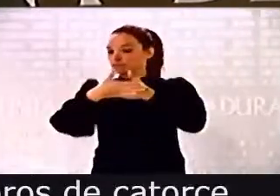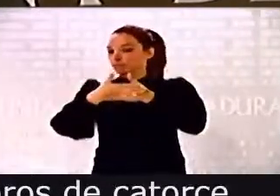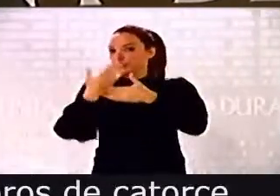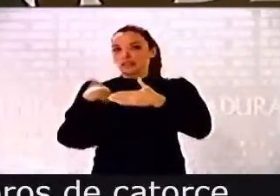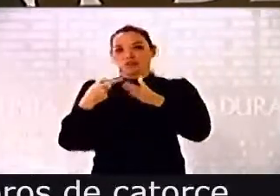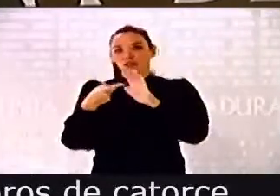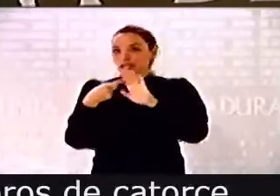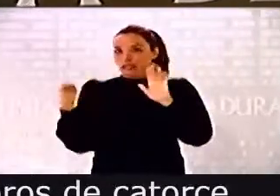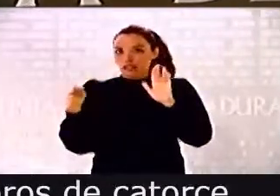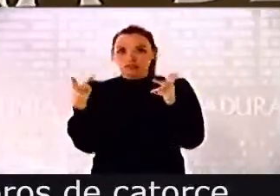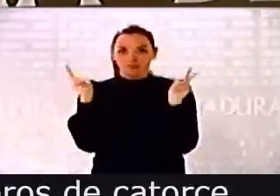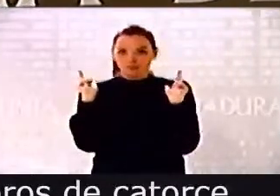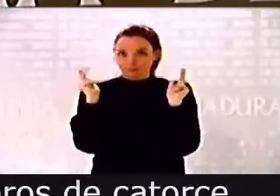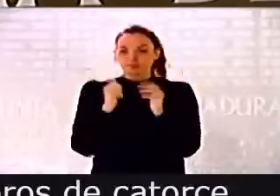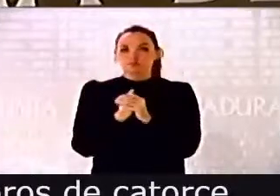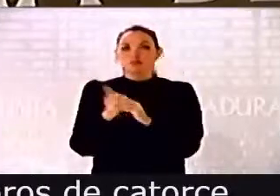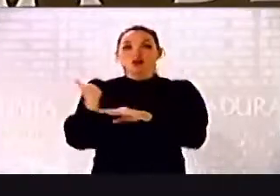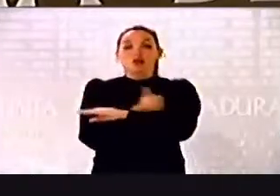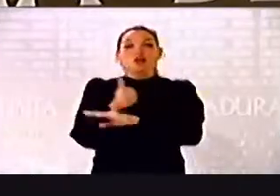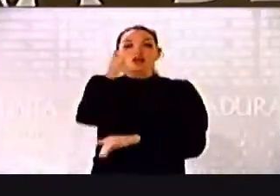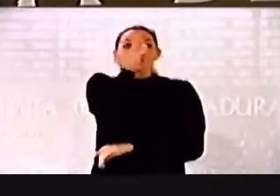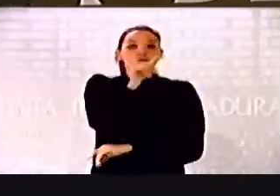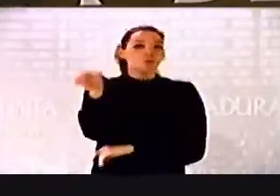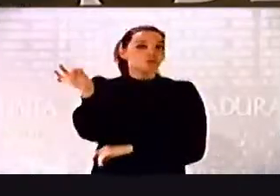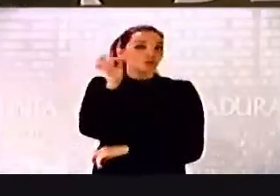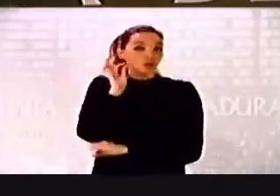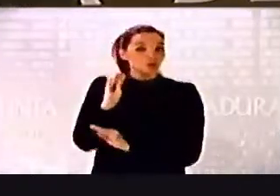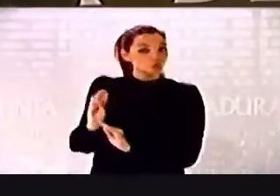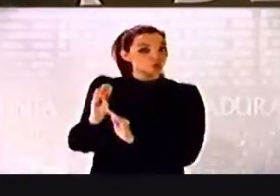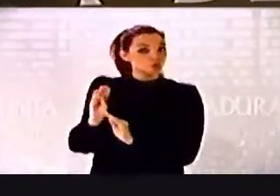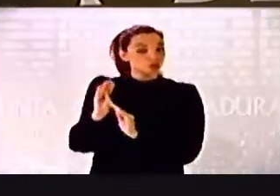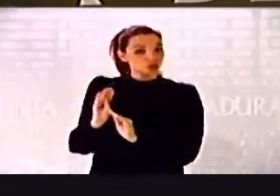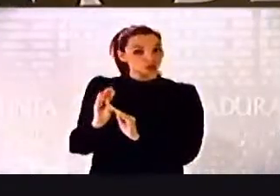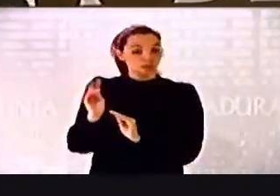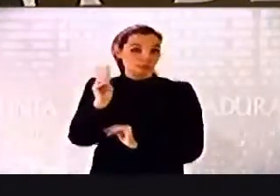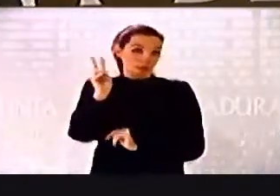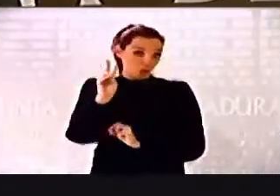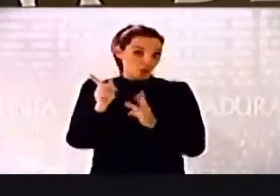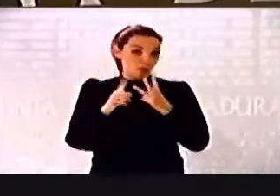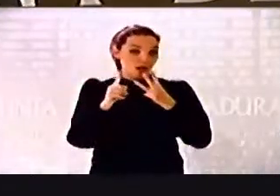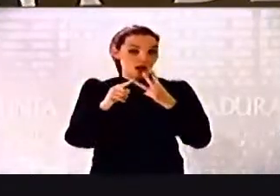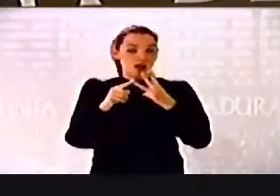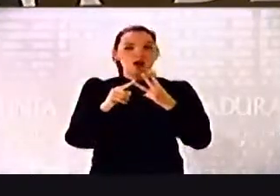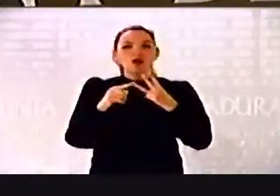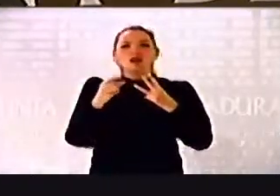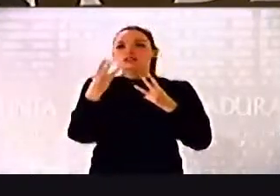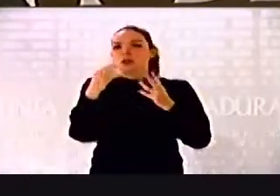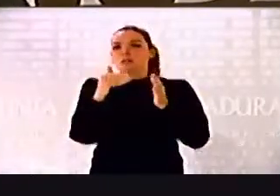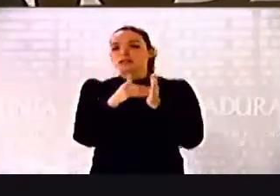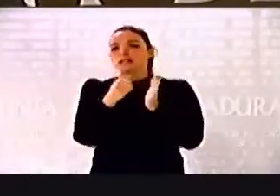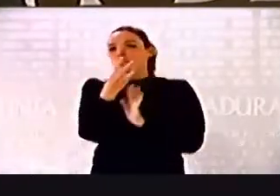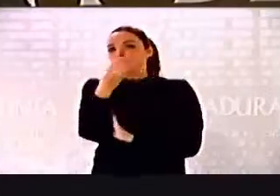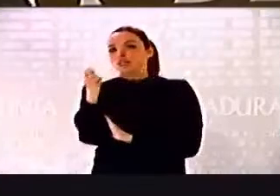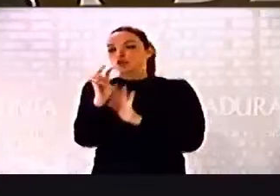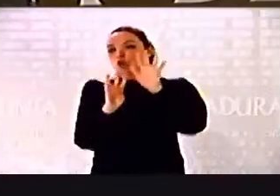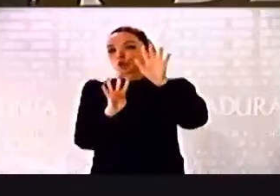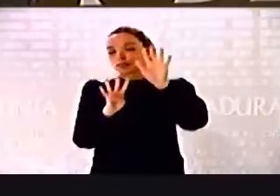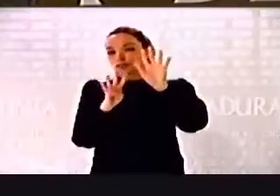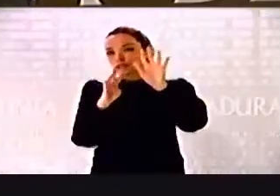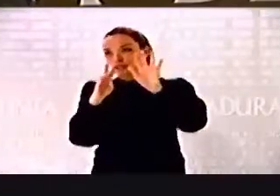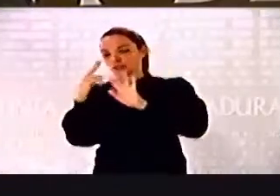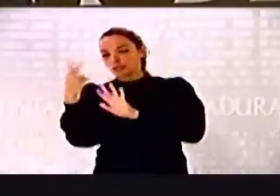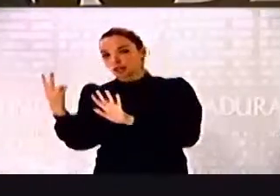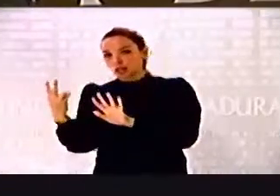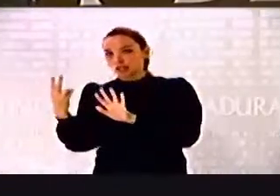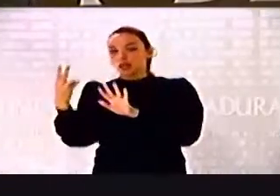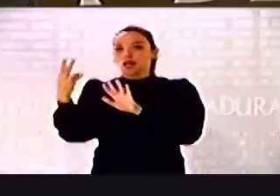perimetral. Los ciudadanos y ciudadanas de Villanueva del Fresno, los 3.397